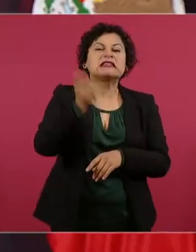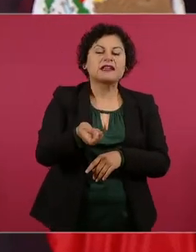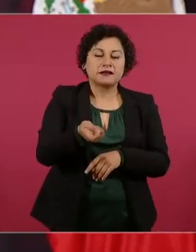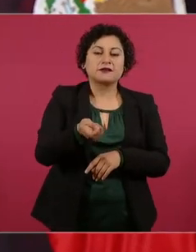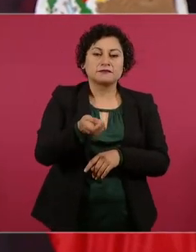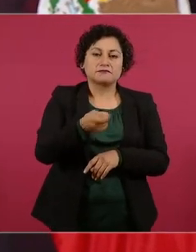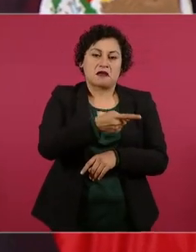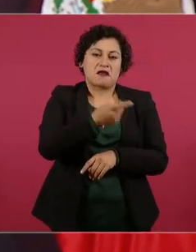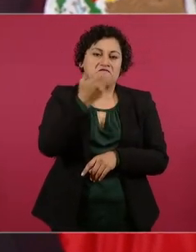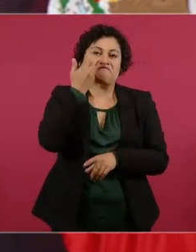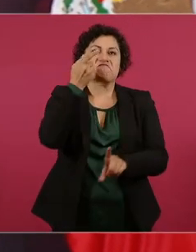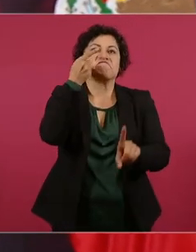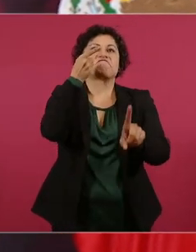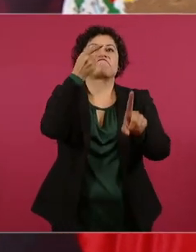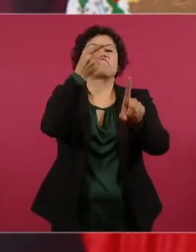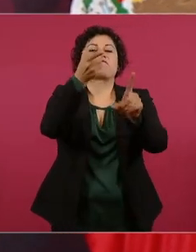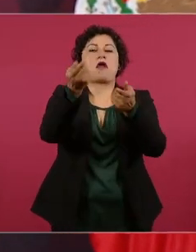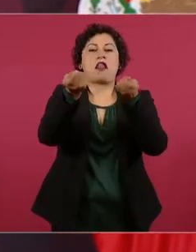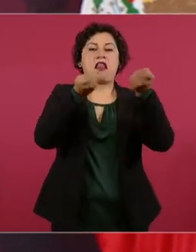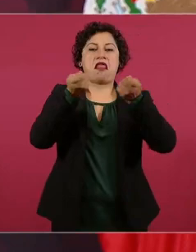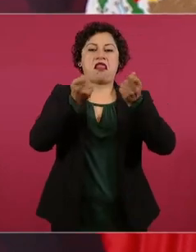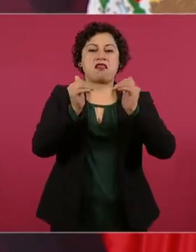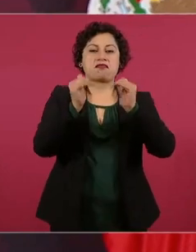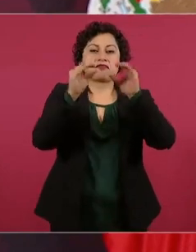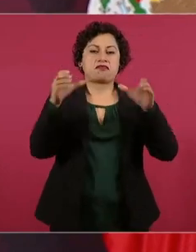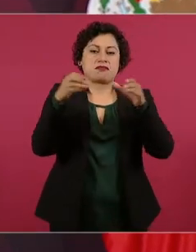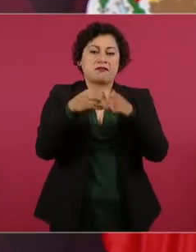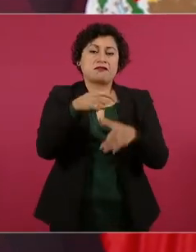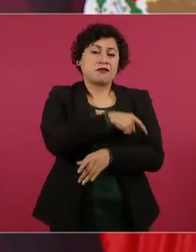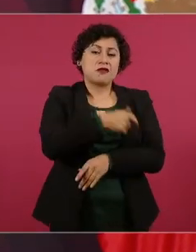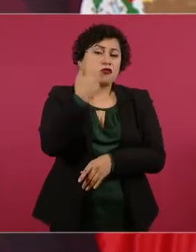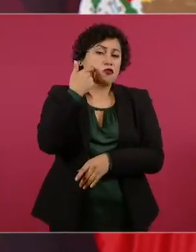la oligarquía, no que haya una democracia.